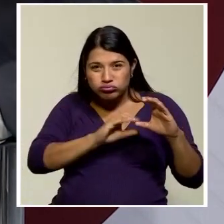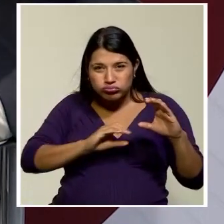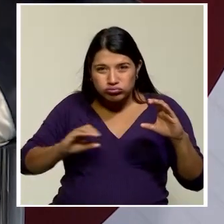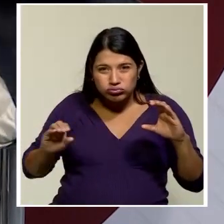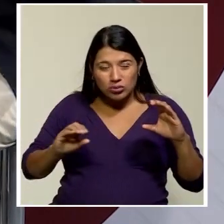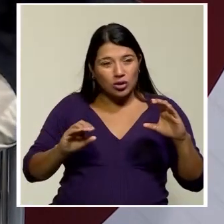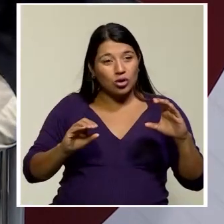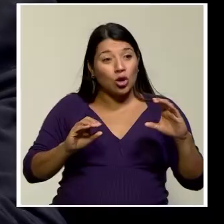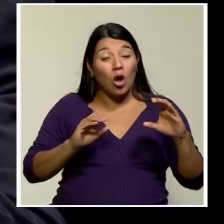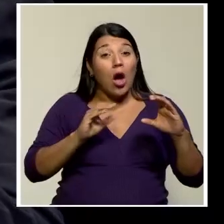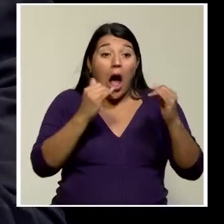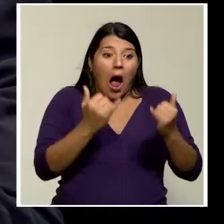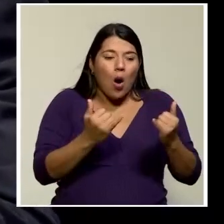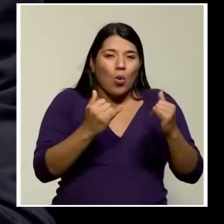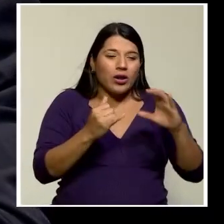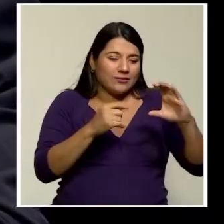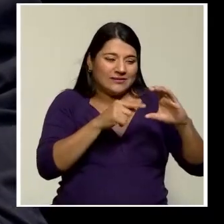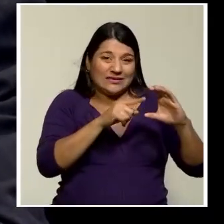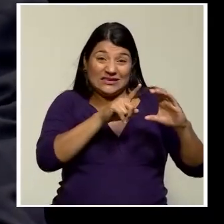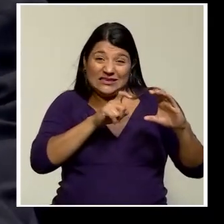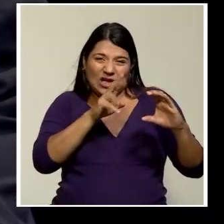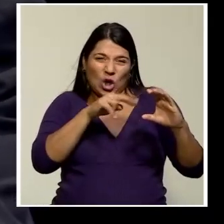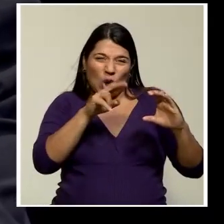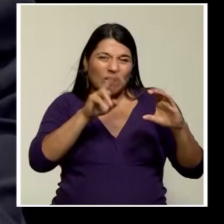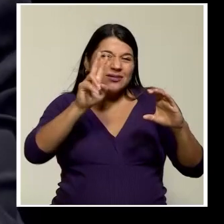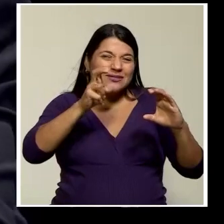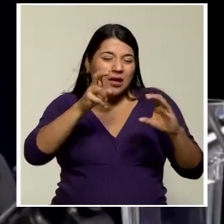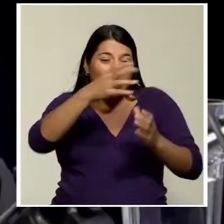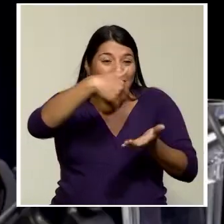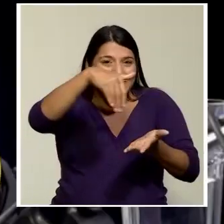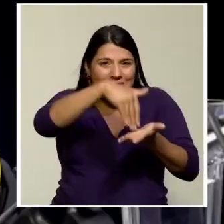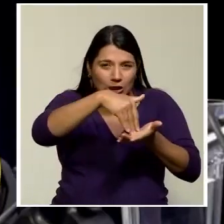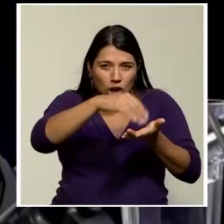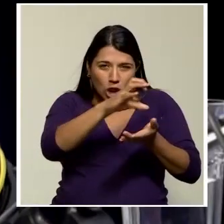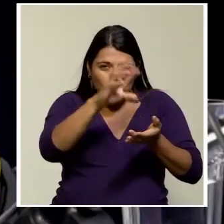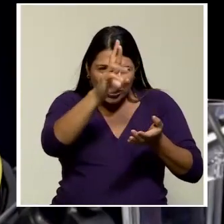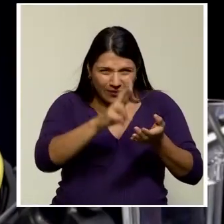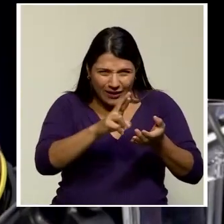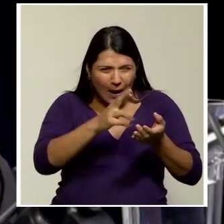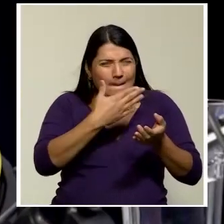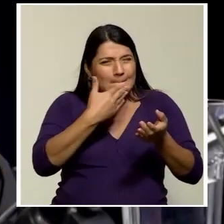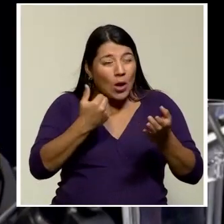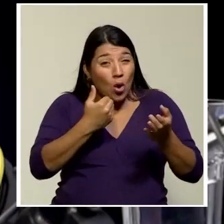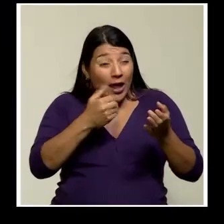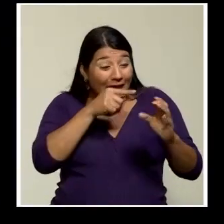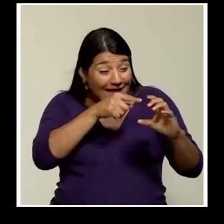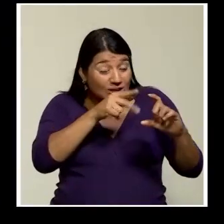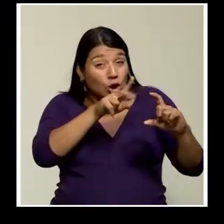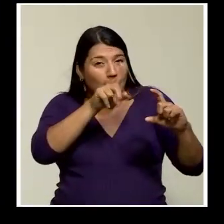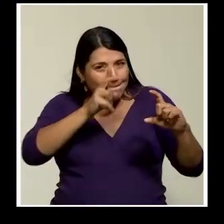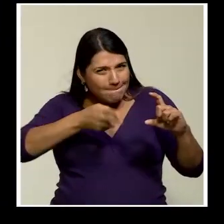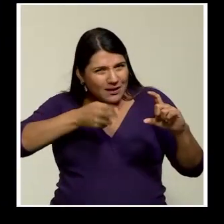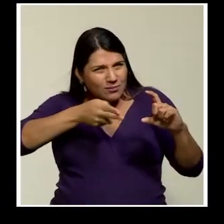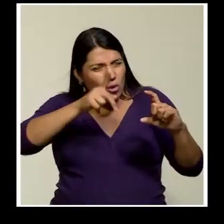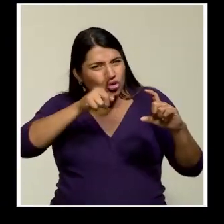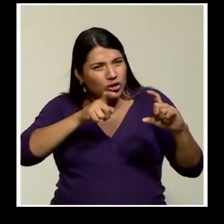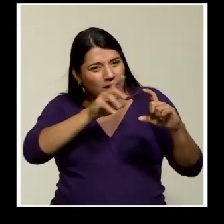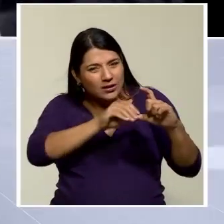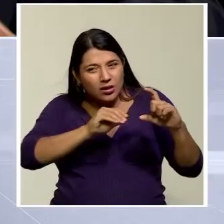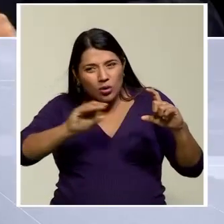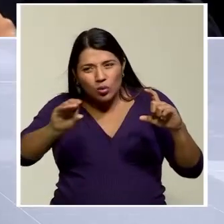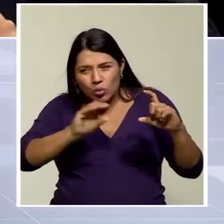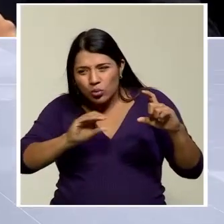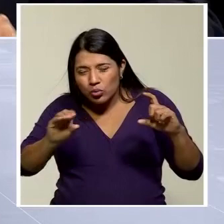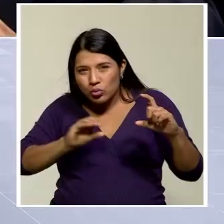Valle Central a las zonas más marginales. La pregunta es, ¿qué hacemos con el Valle Central?